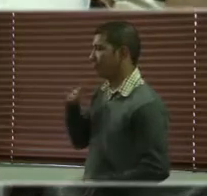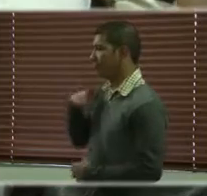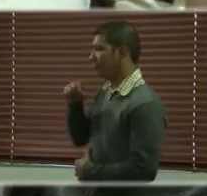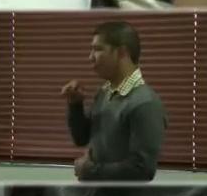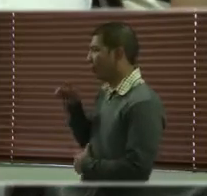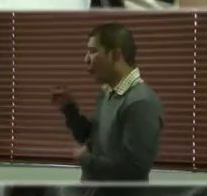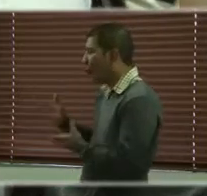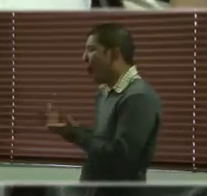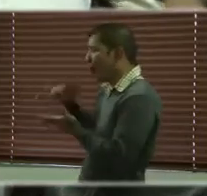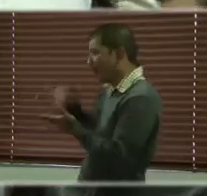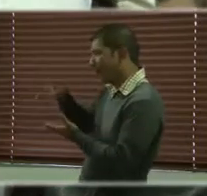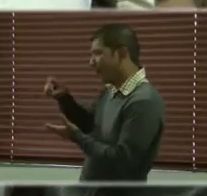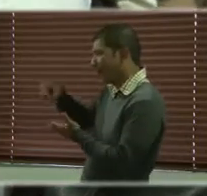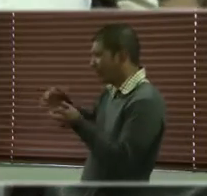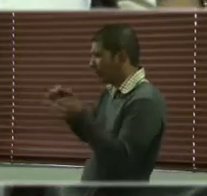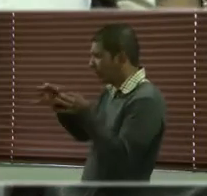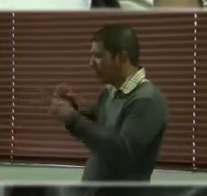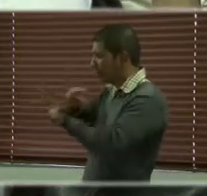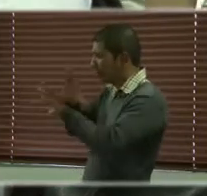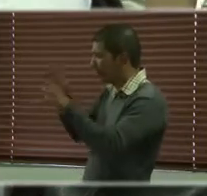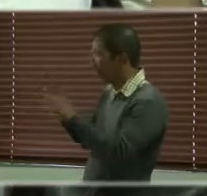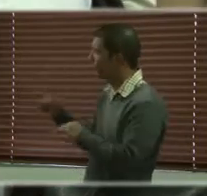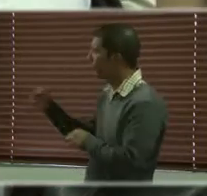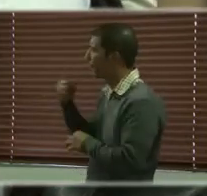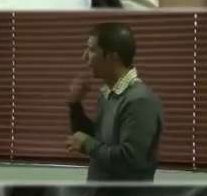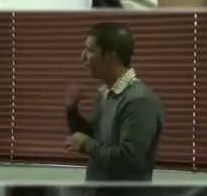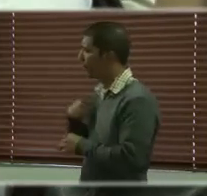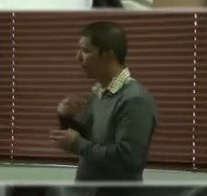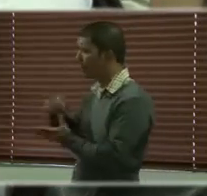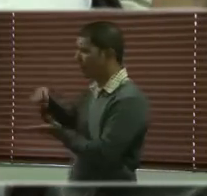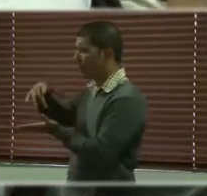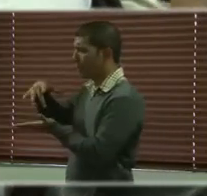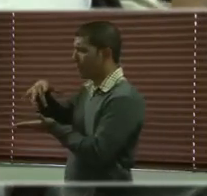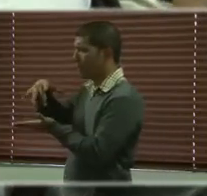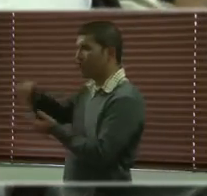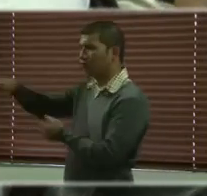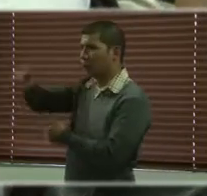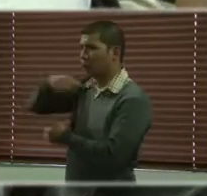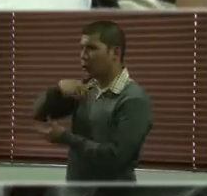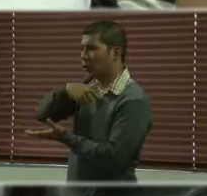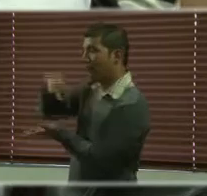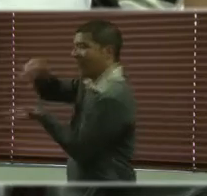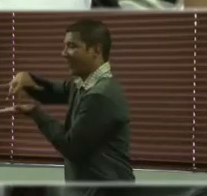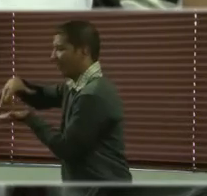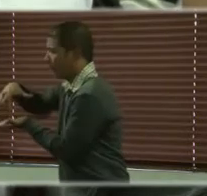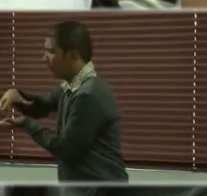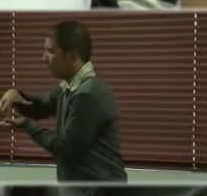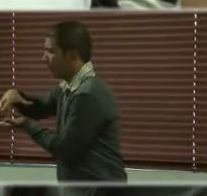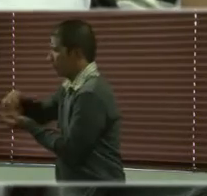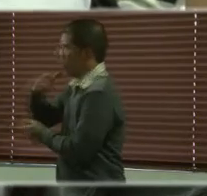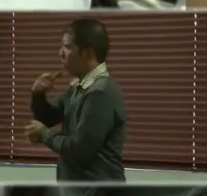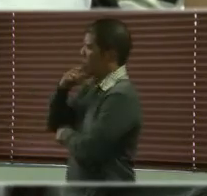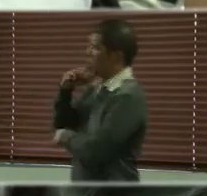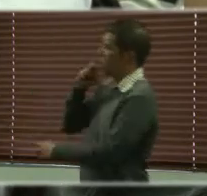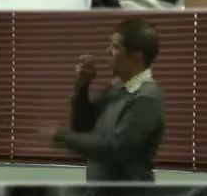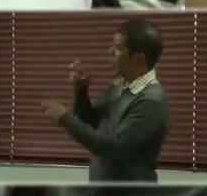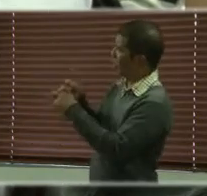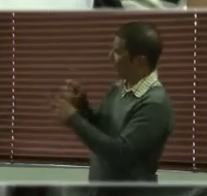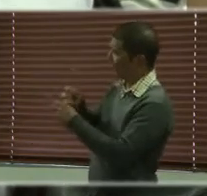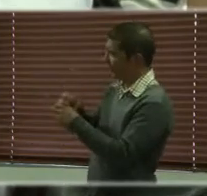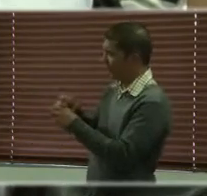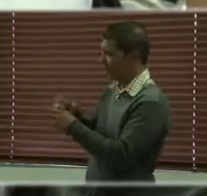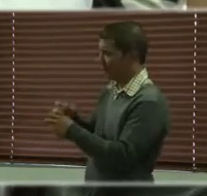discapacidad en ese comité y pues parece que los estándares son muy altos y estábamos pensando Cómo es la forma de